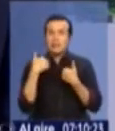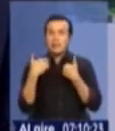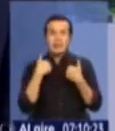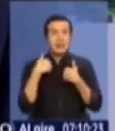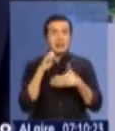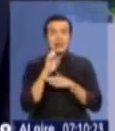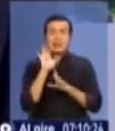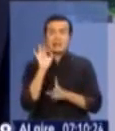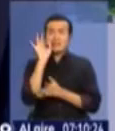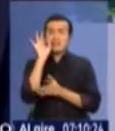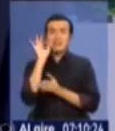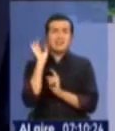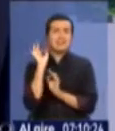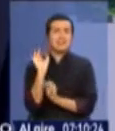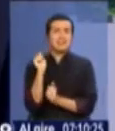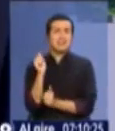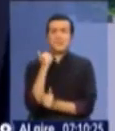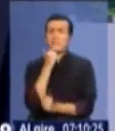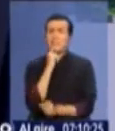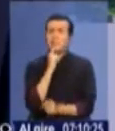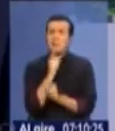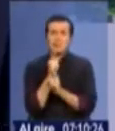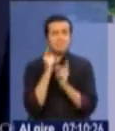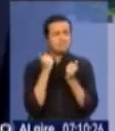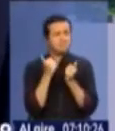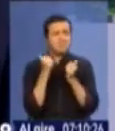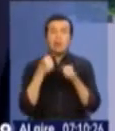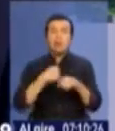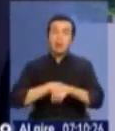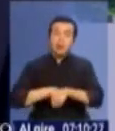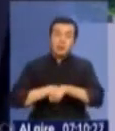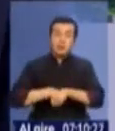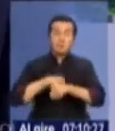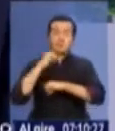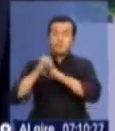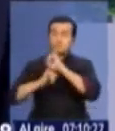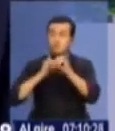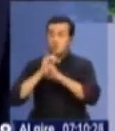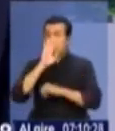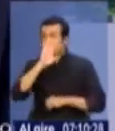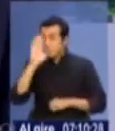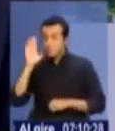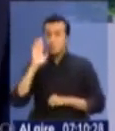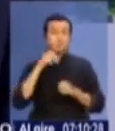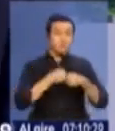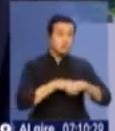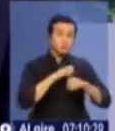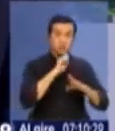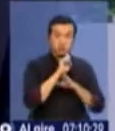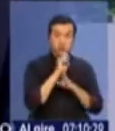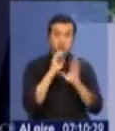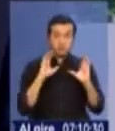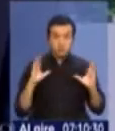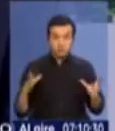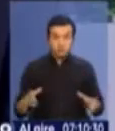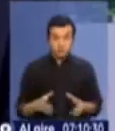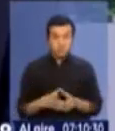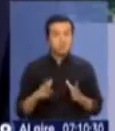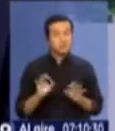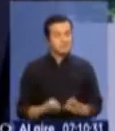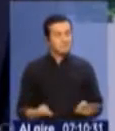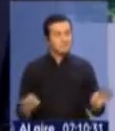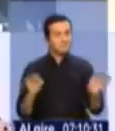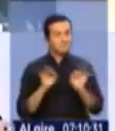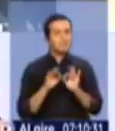es bueno para nosotros van a ver talleres tanto de los internacionales como de los nacionales y me parece que el importaba en una temática